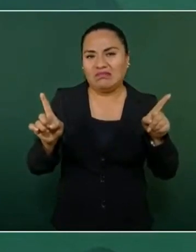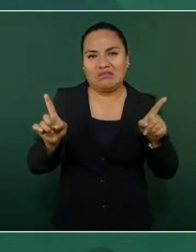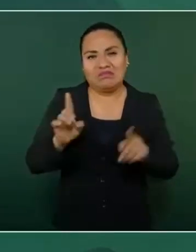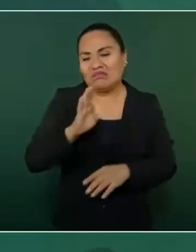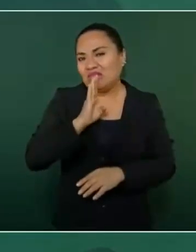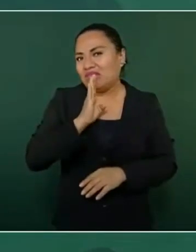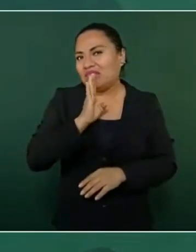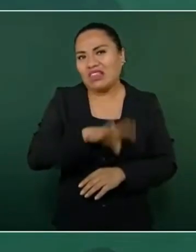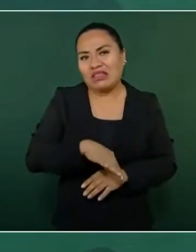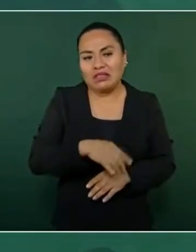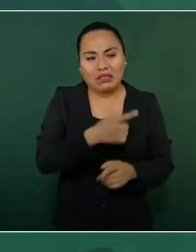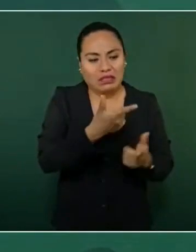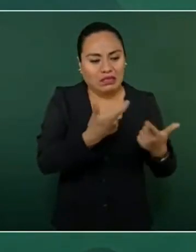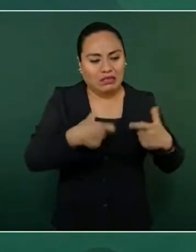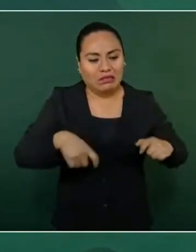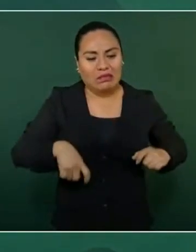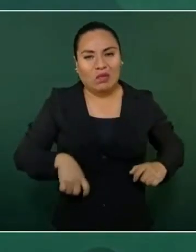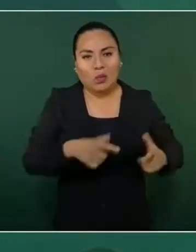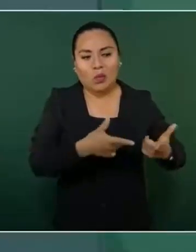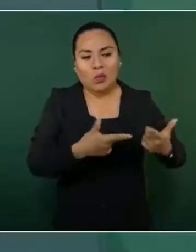podían decir ellos,